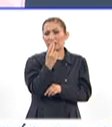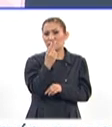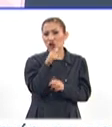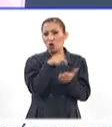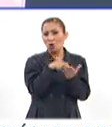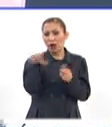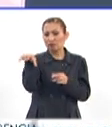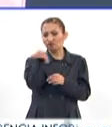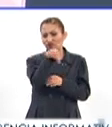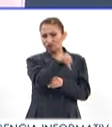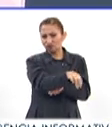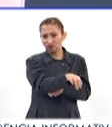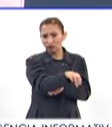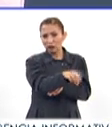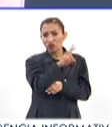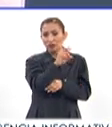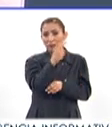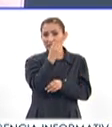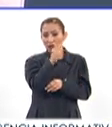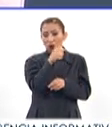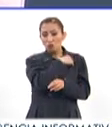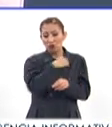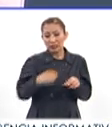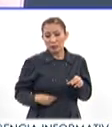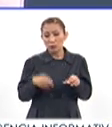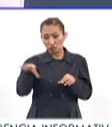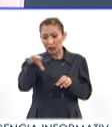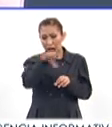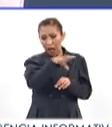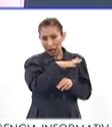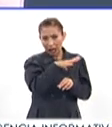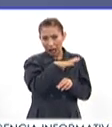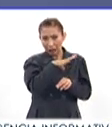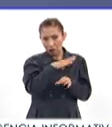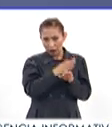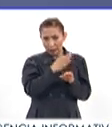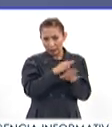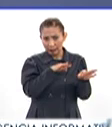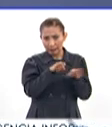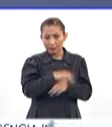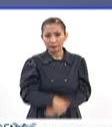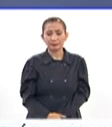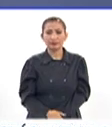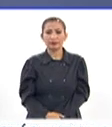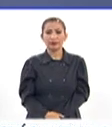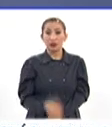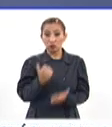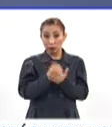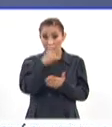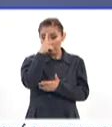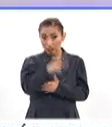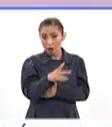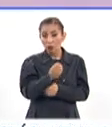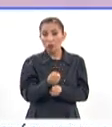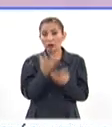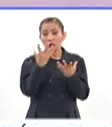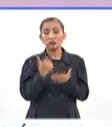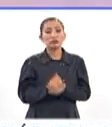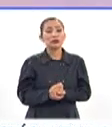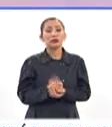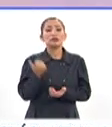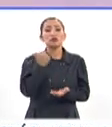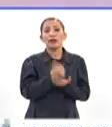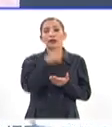225 locales, o sea, 225 municipios los que estamos ahorita trabajando. Por ejemplo, en la Ciudad de México, ¿cuántos? En la